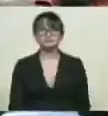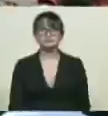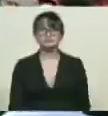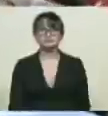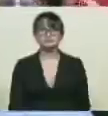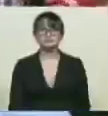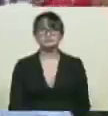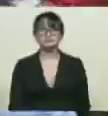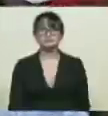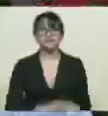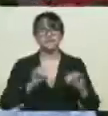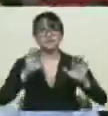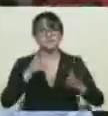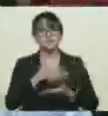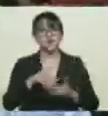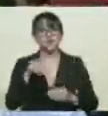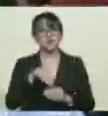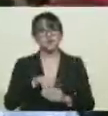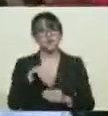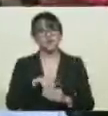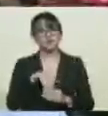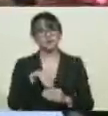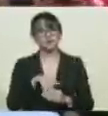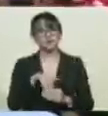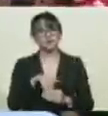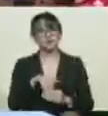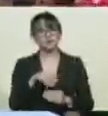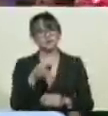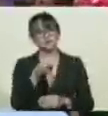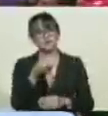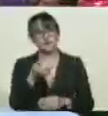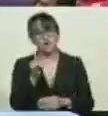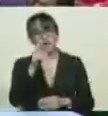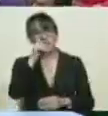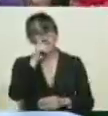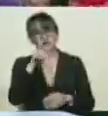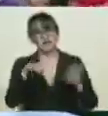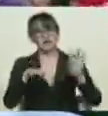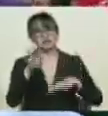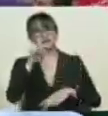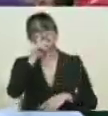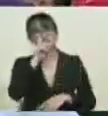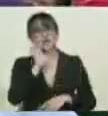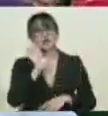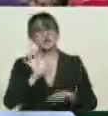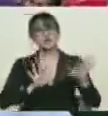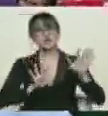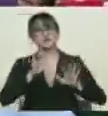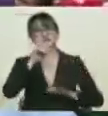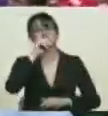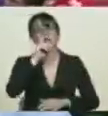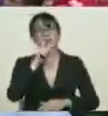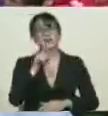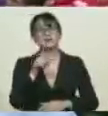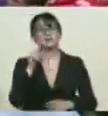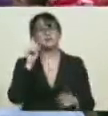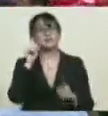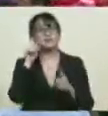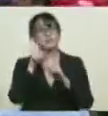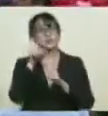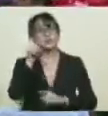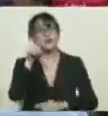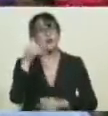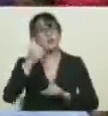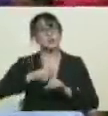¡10 millones de votos, muchacha! Tú tienes 14 años, ¿verdad? 15. Es por ti que estamos luchando.